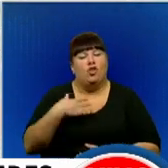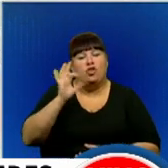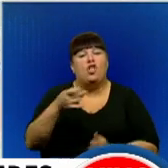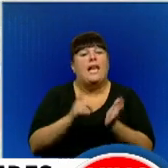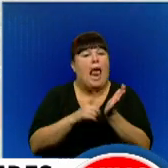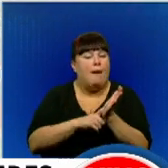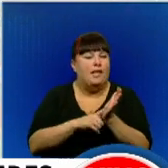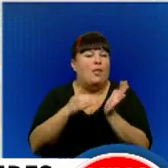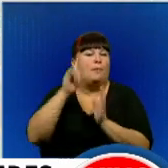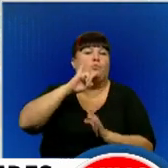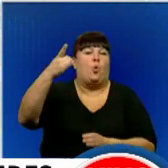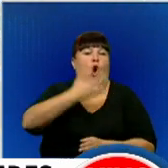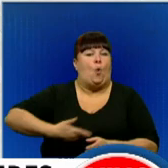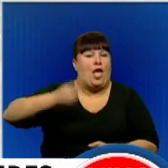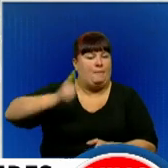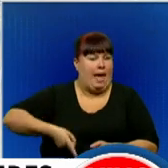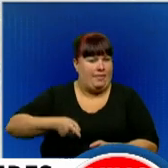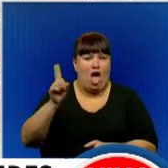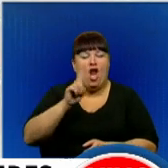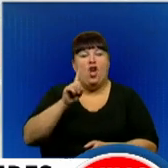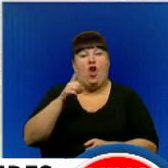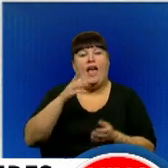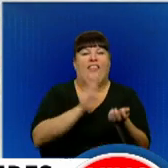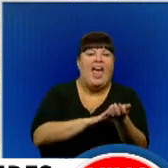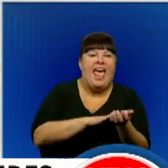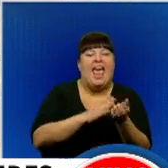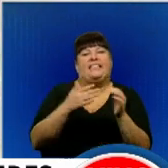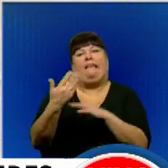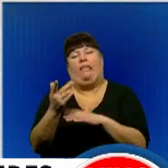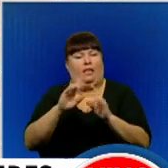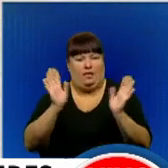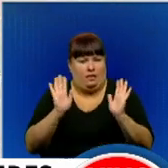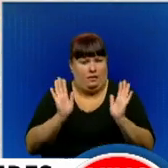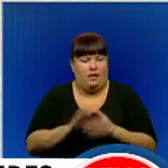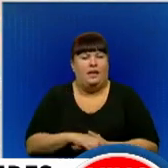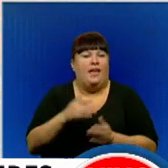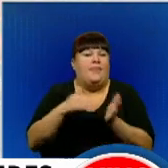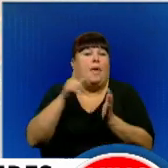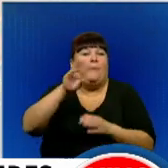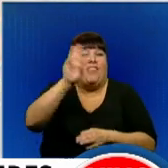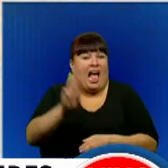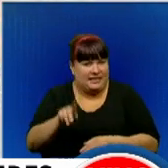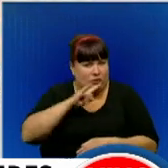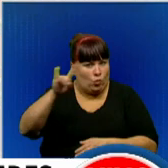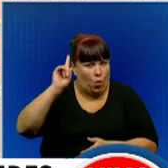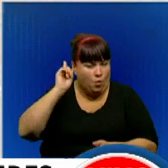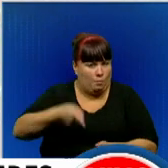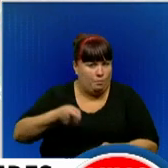la reglamentación depende del gobierno no de la de la derecha la centroderecha depende del anses